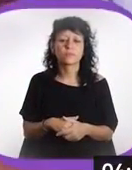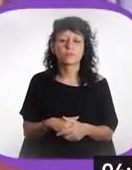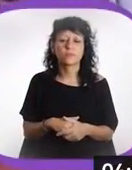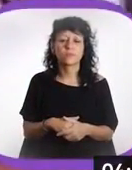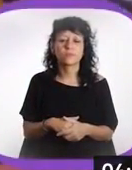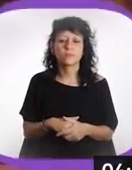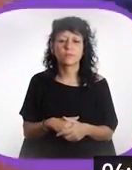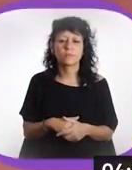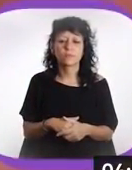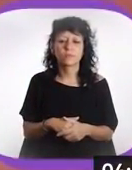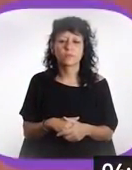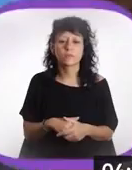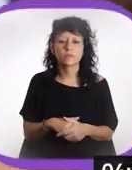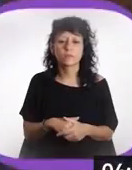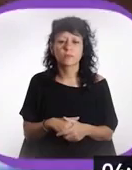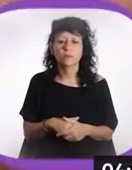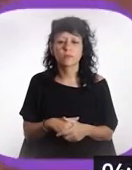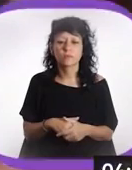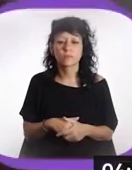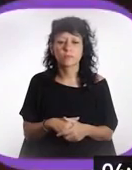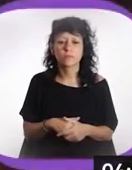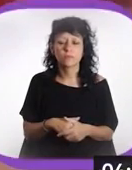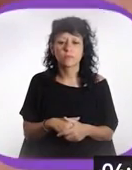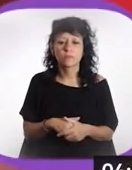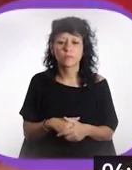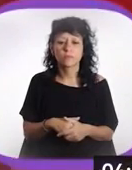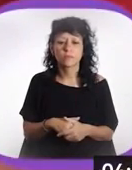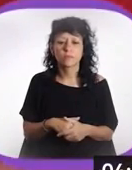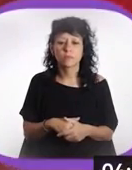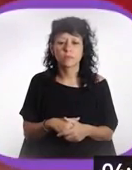¡Bert! ¿A dónde va Bert? ¡Yo voy! ¡Sí!